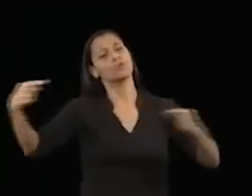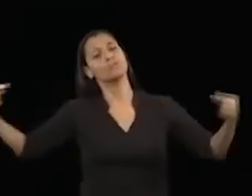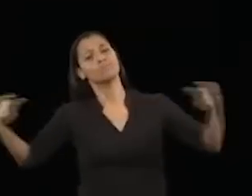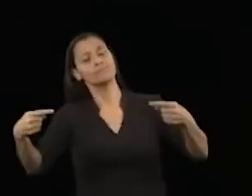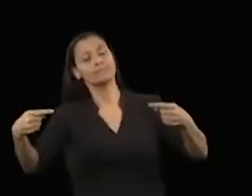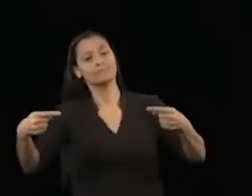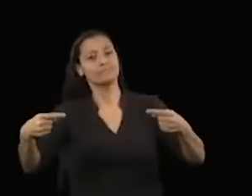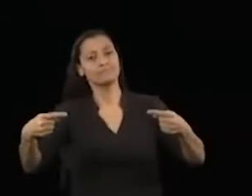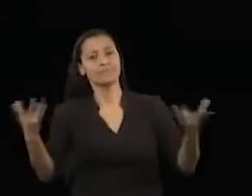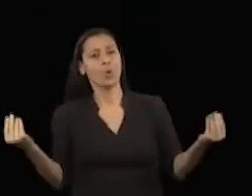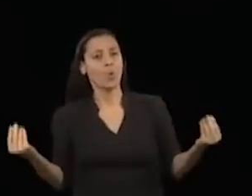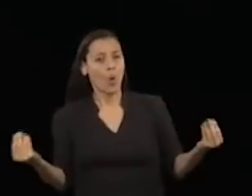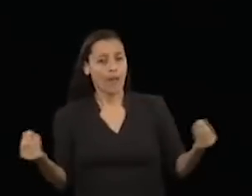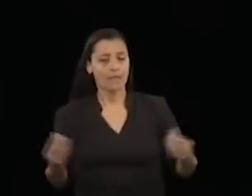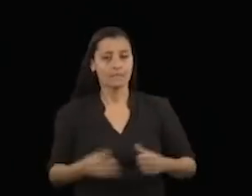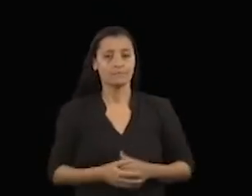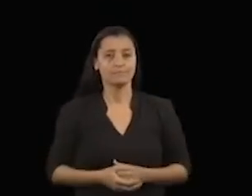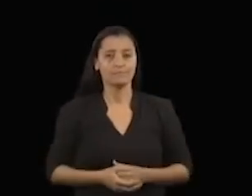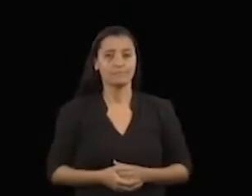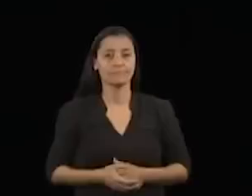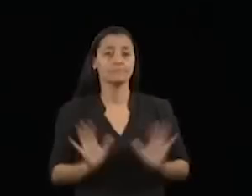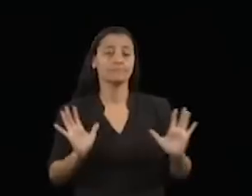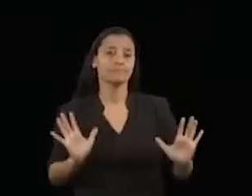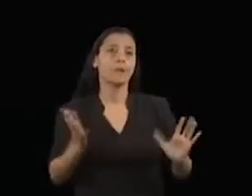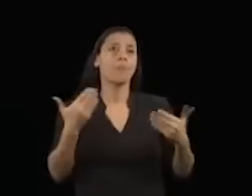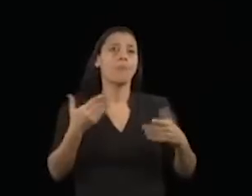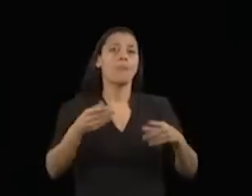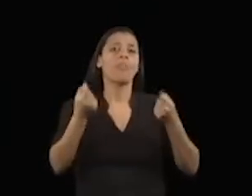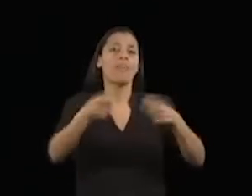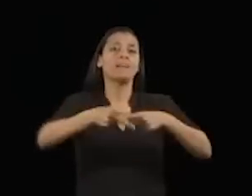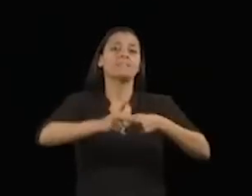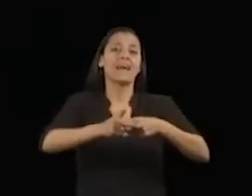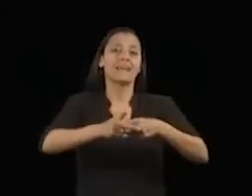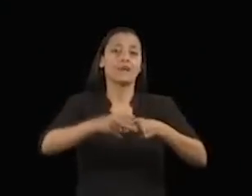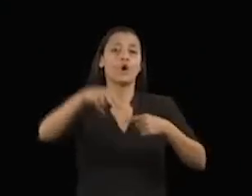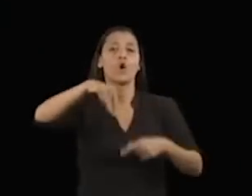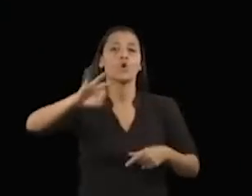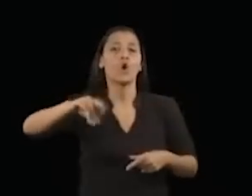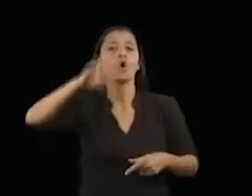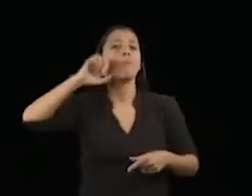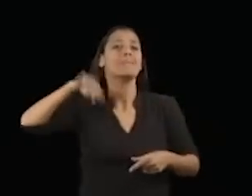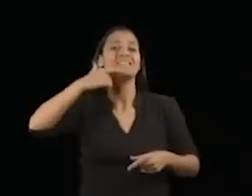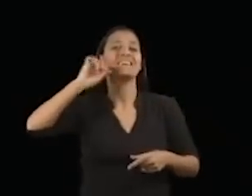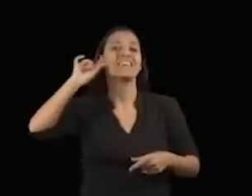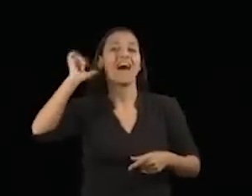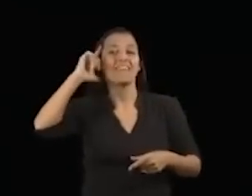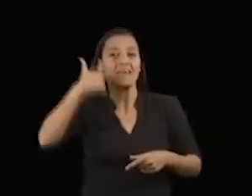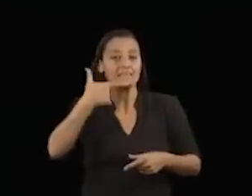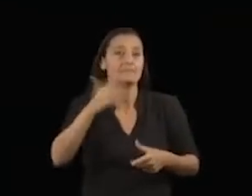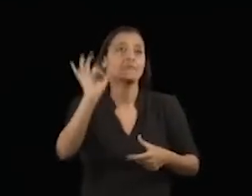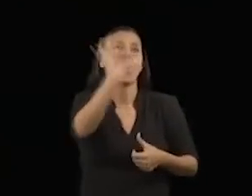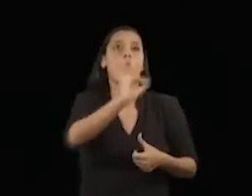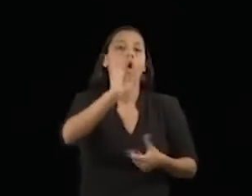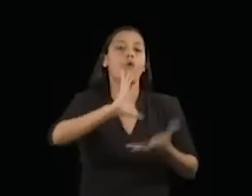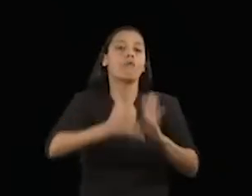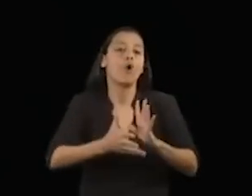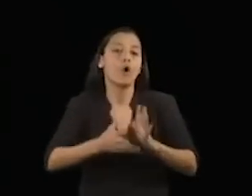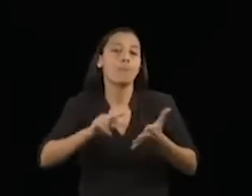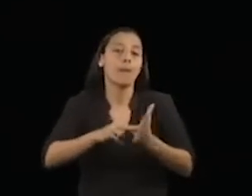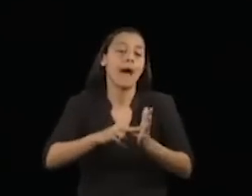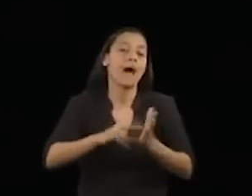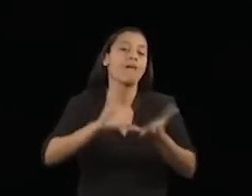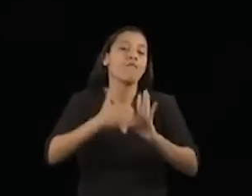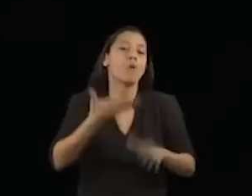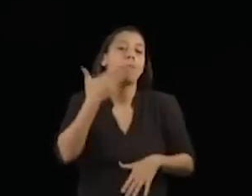es, si lo quieren técnicamente se llaman no convexidades, si lo quieren en un lenguaje